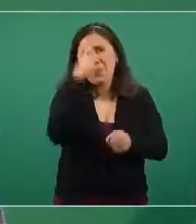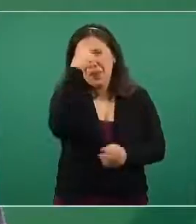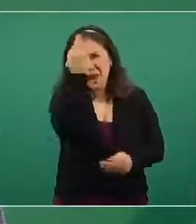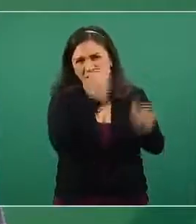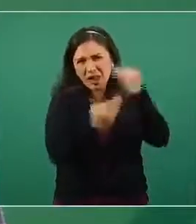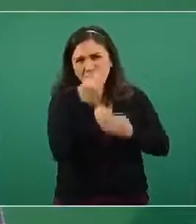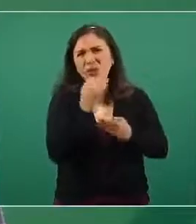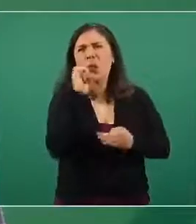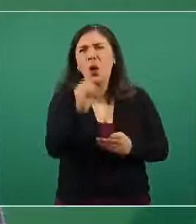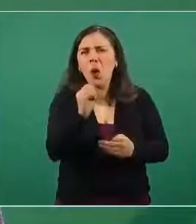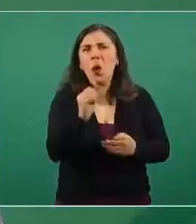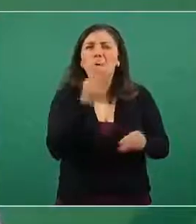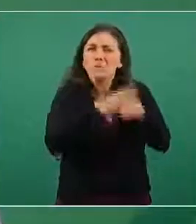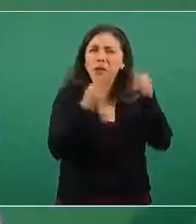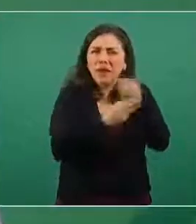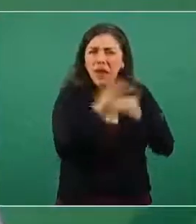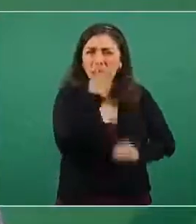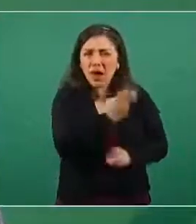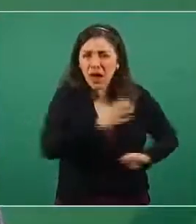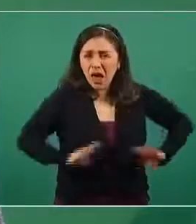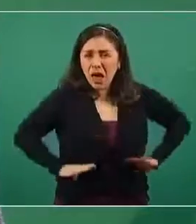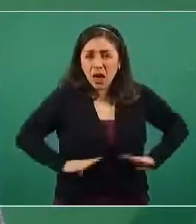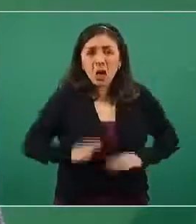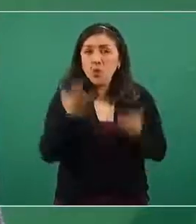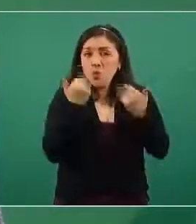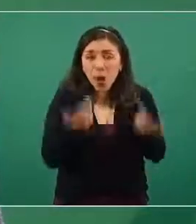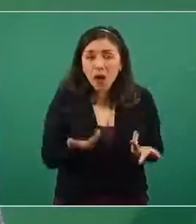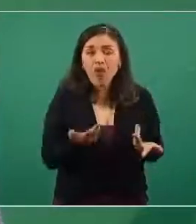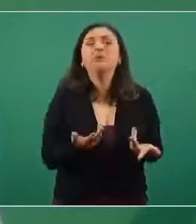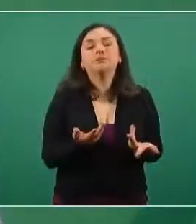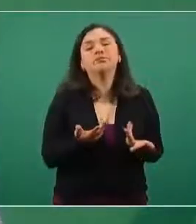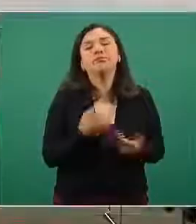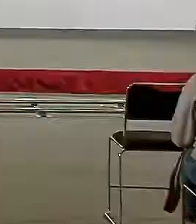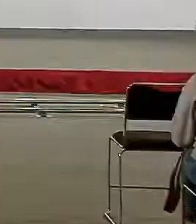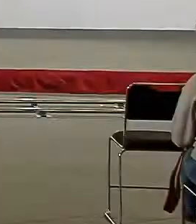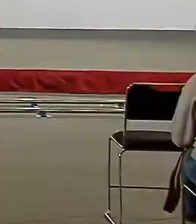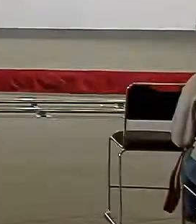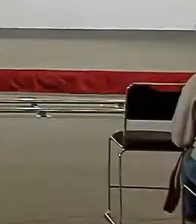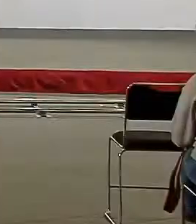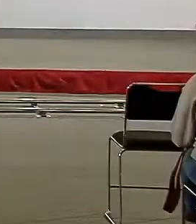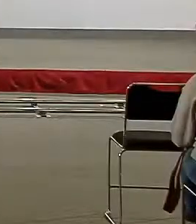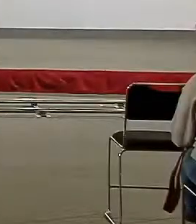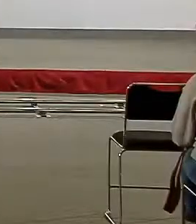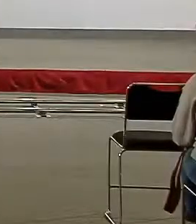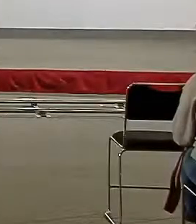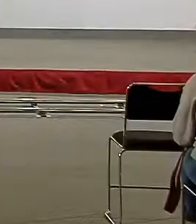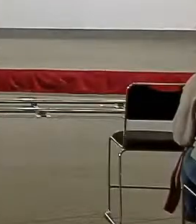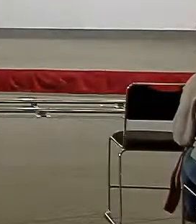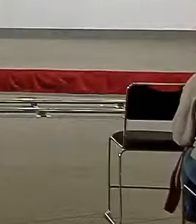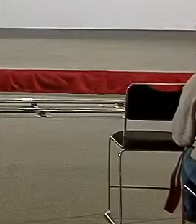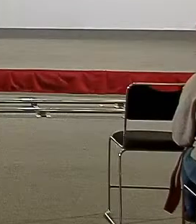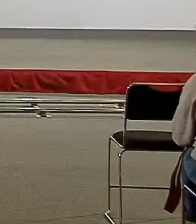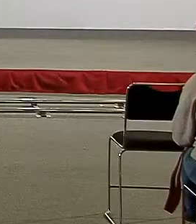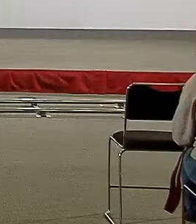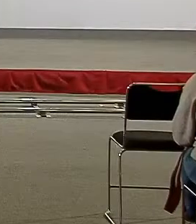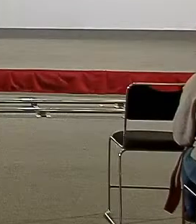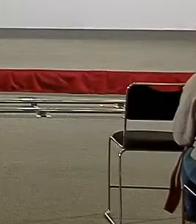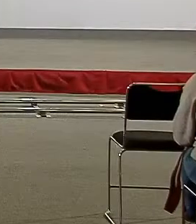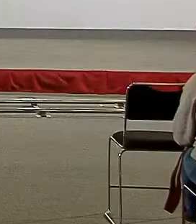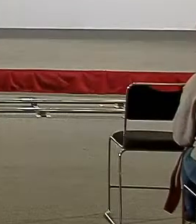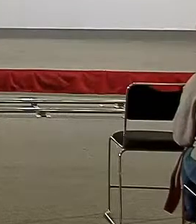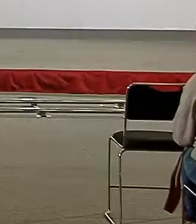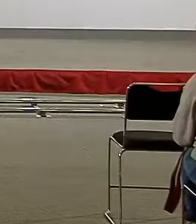de dispositivos o de insumos, entonces lo mejor es siempre demandar la atención médica directa. Si la persona ya